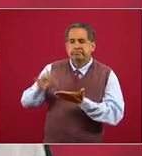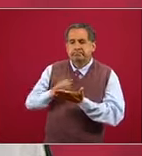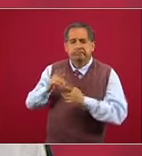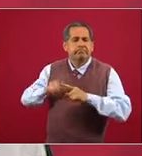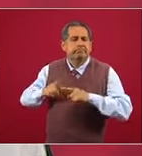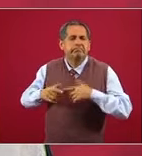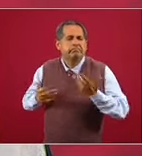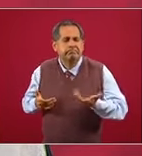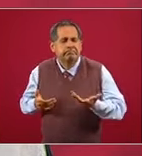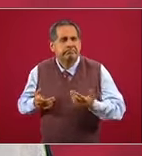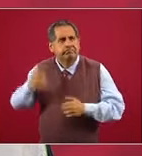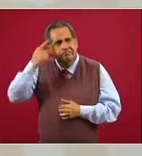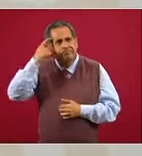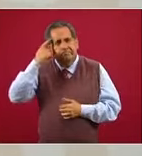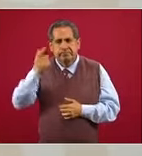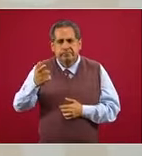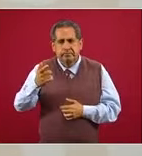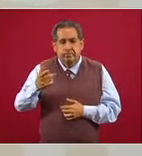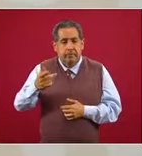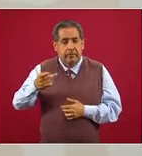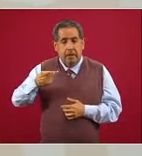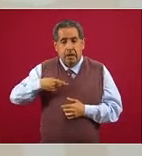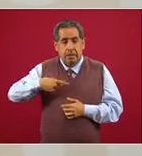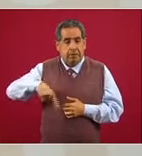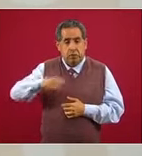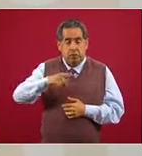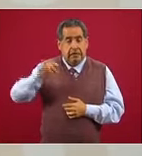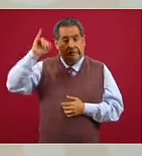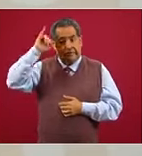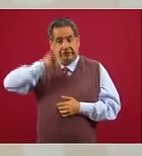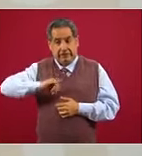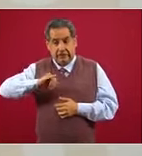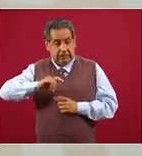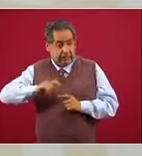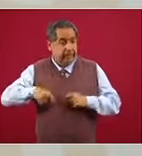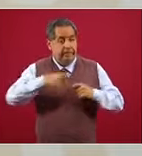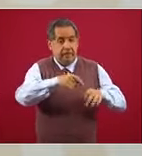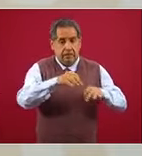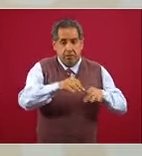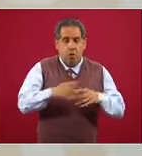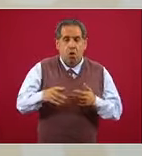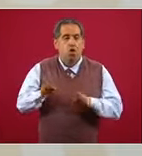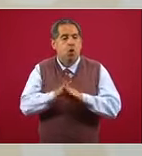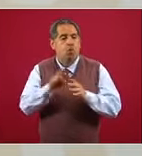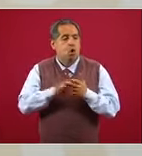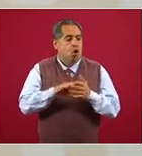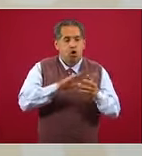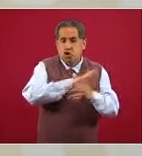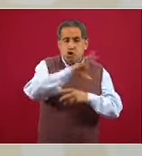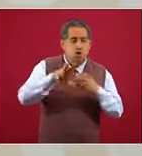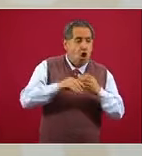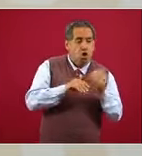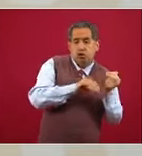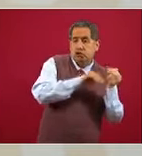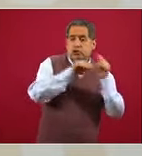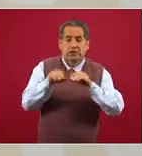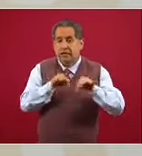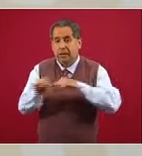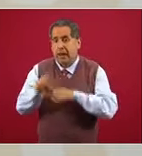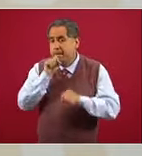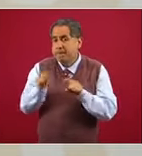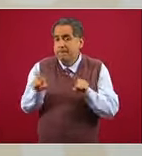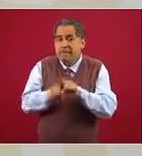de las personas que son empleadoras, en donde el escalonamiento de ingresos o